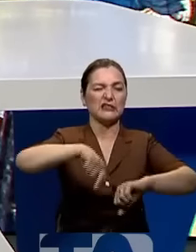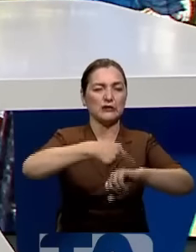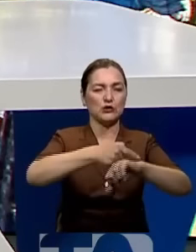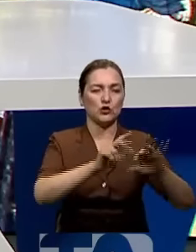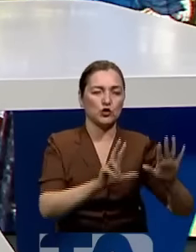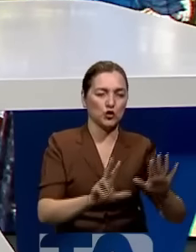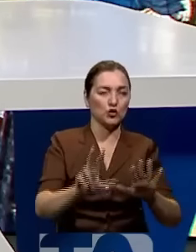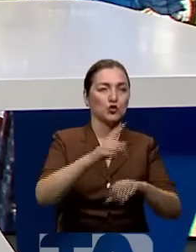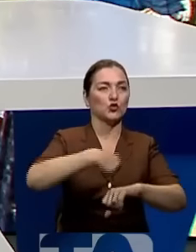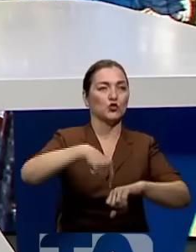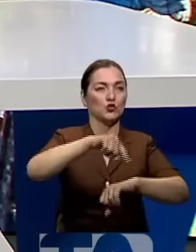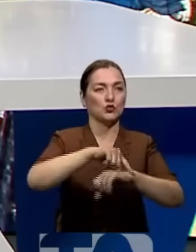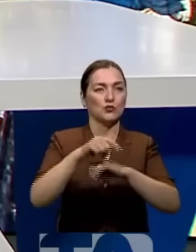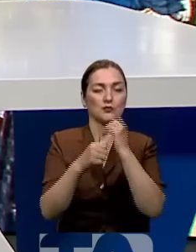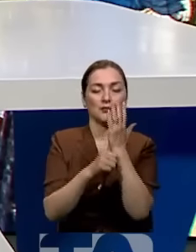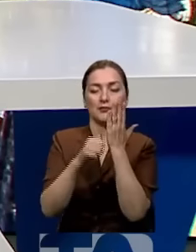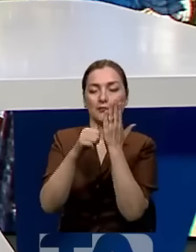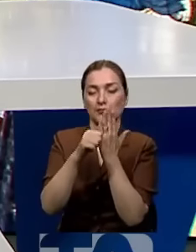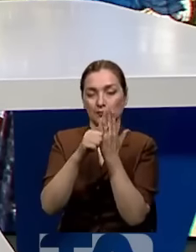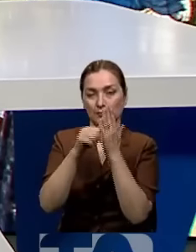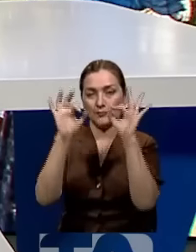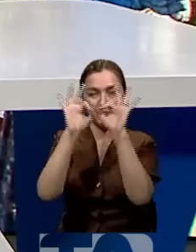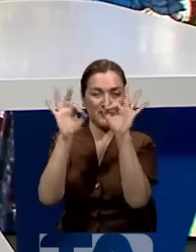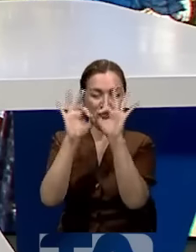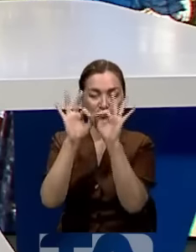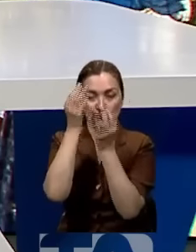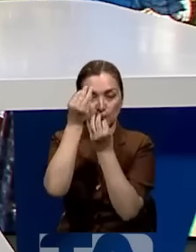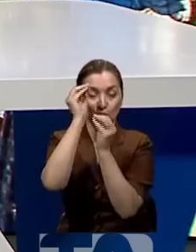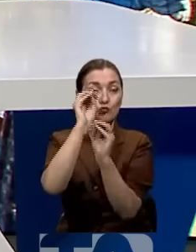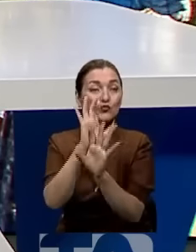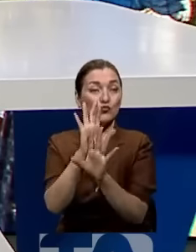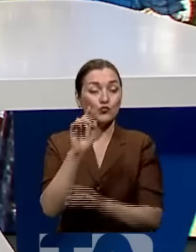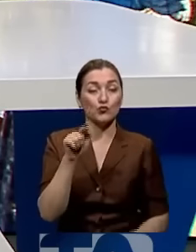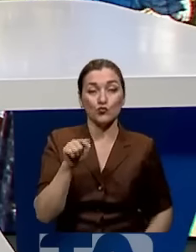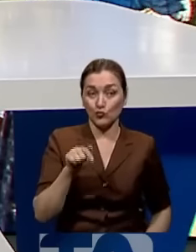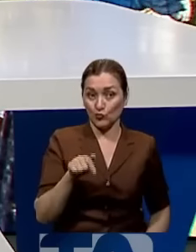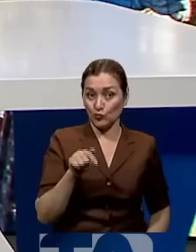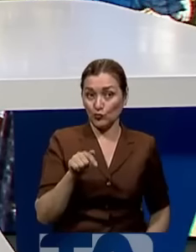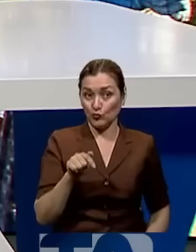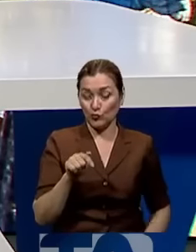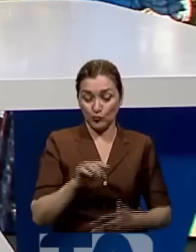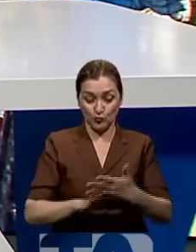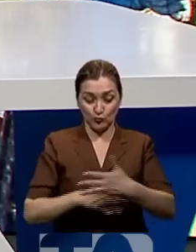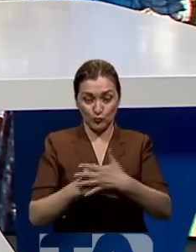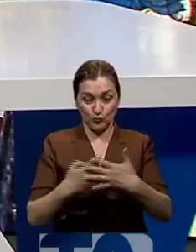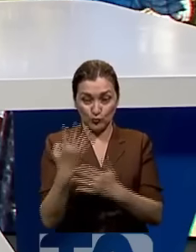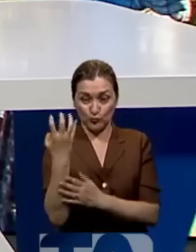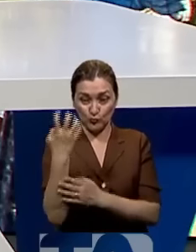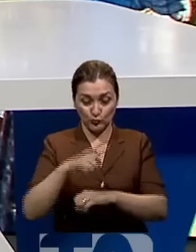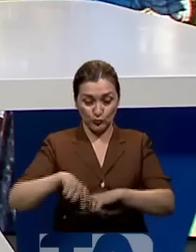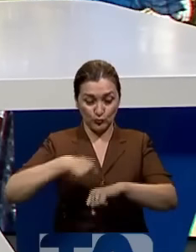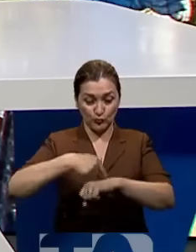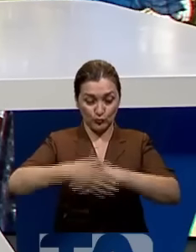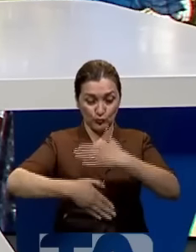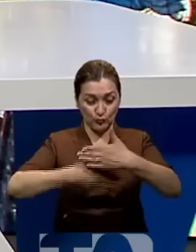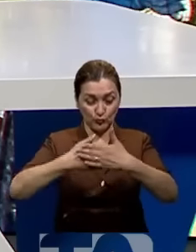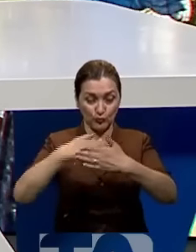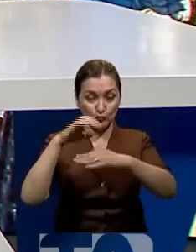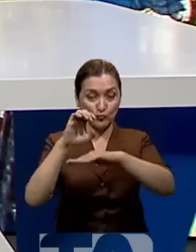mencionado el Ministerio de Energía. Sin embargo, hoy se mantienen los cortes de 14 horas en todo el